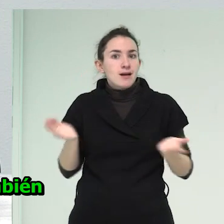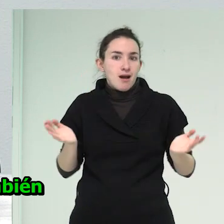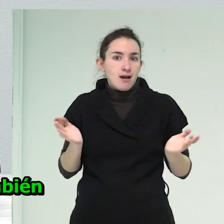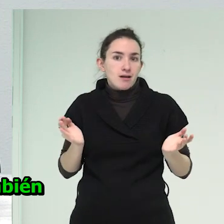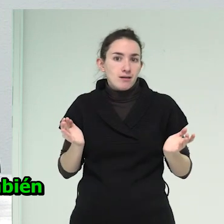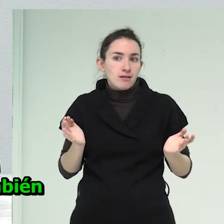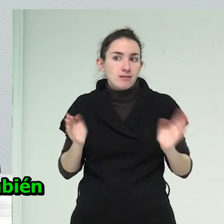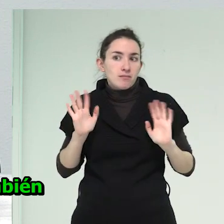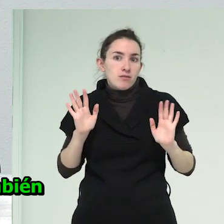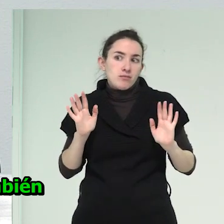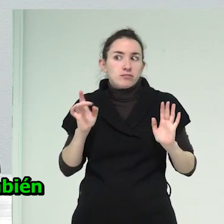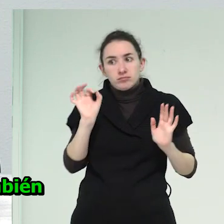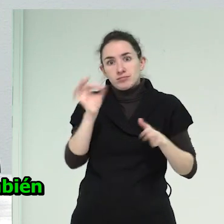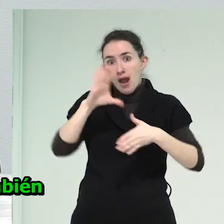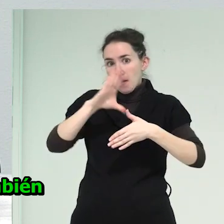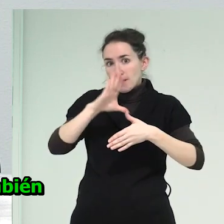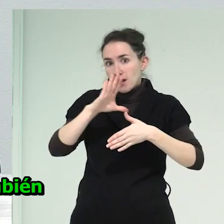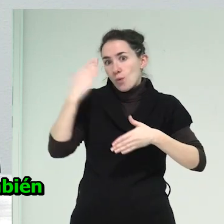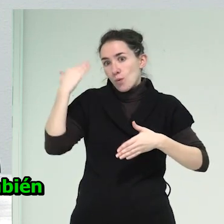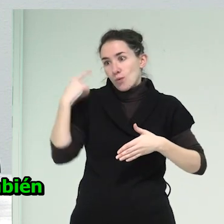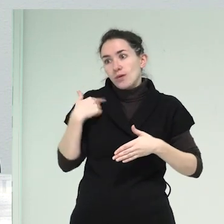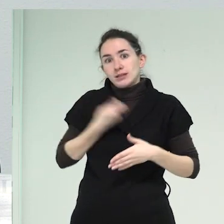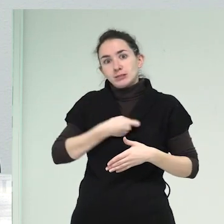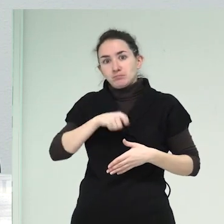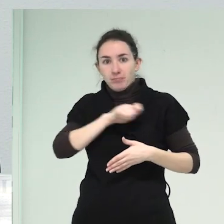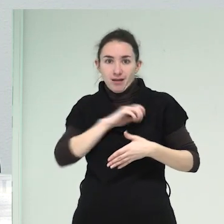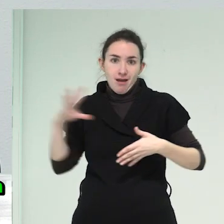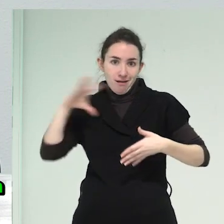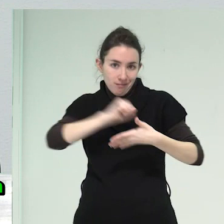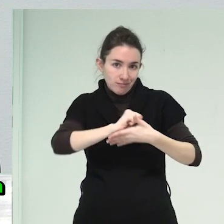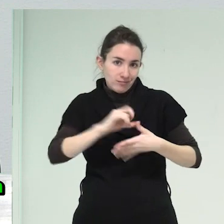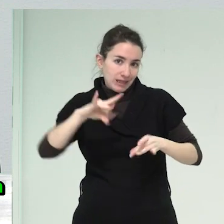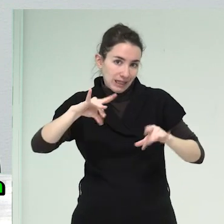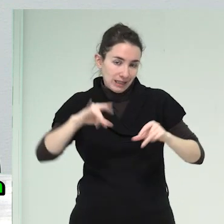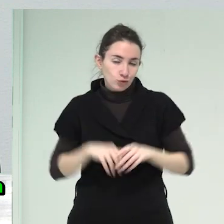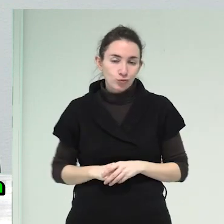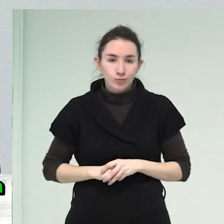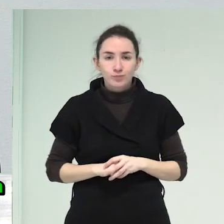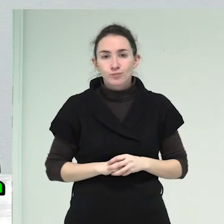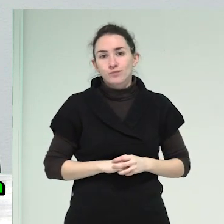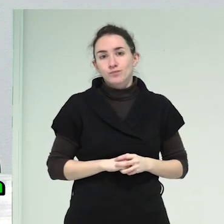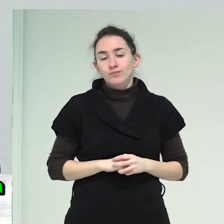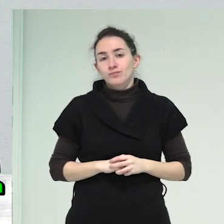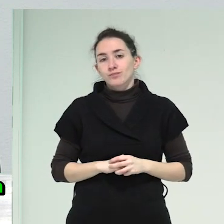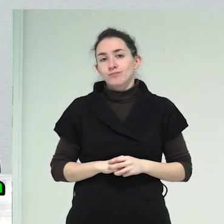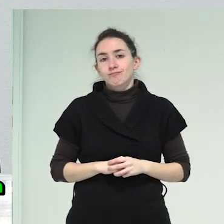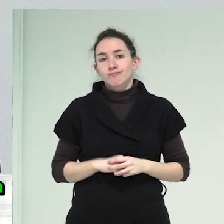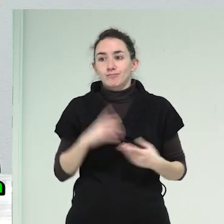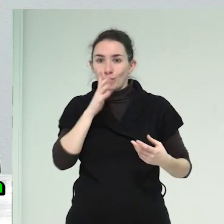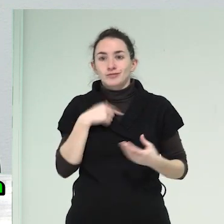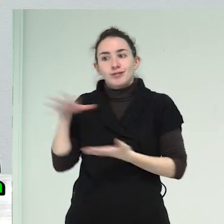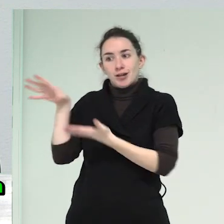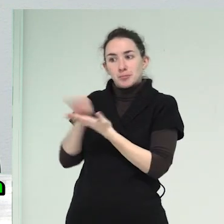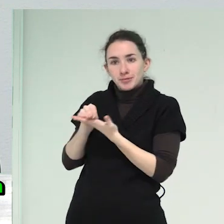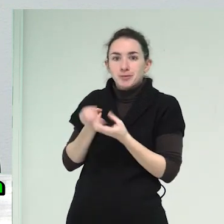también territorio del Imperio Español. Bueno, eso lo traigo como colación